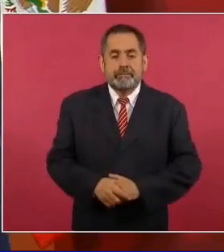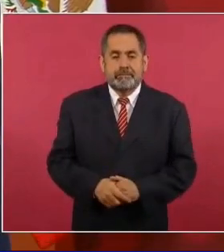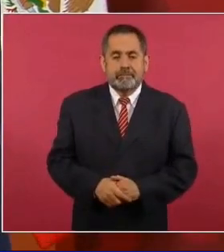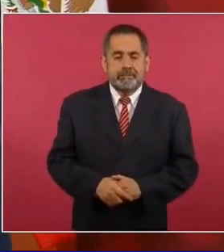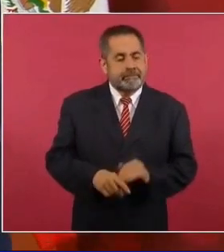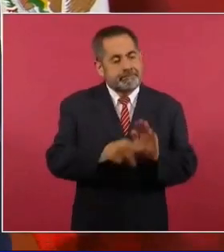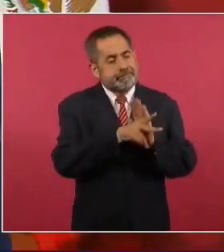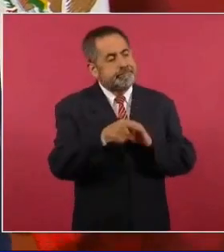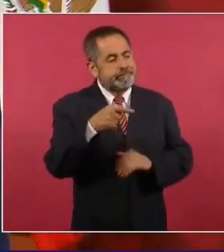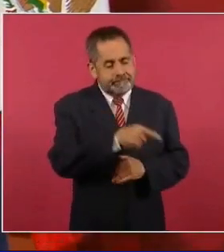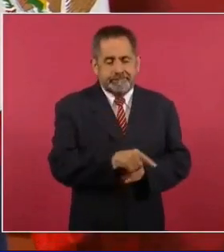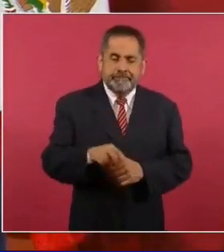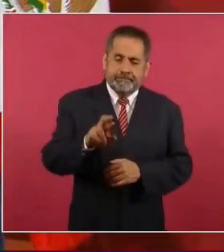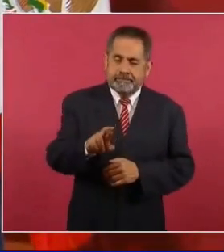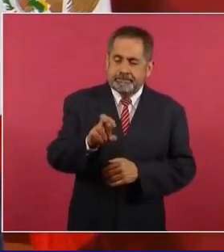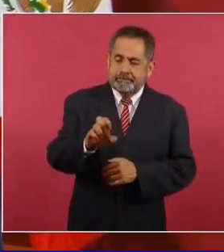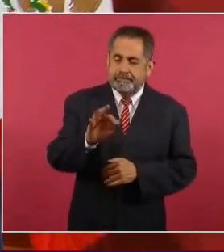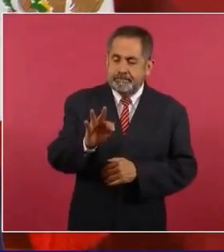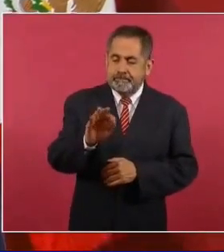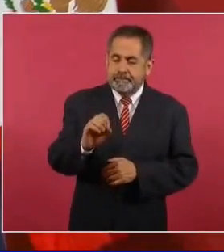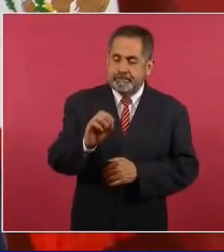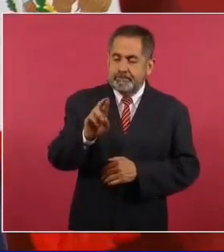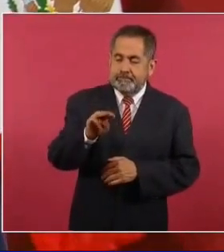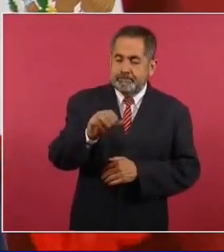En el Reforma.